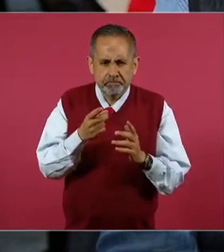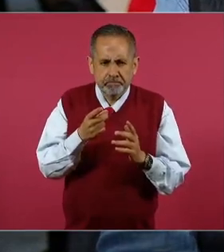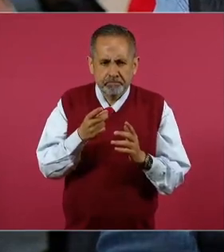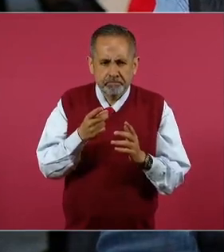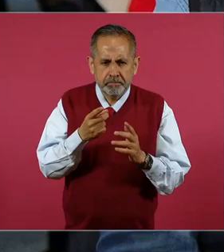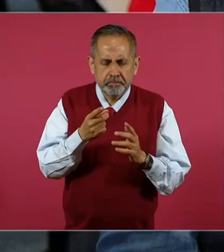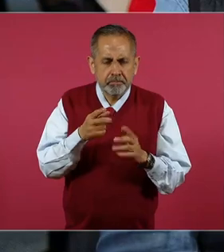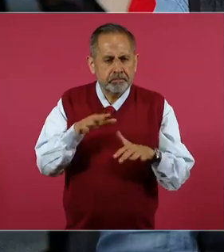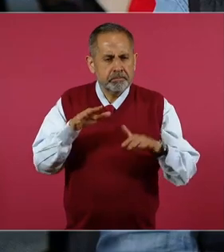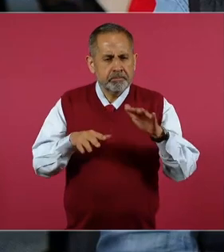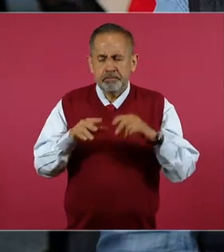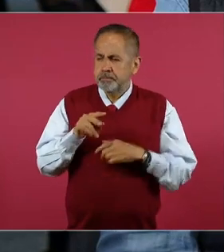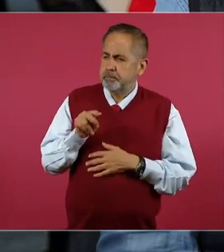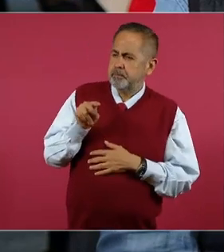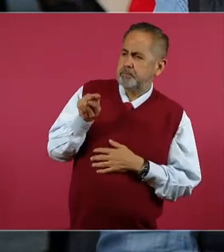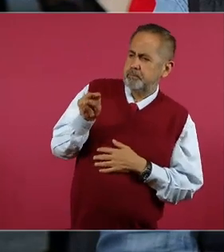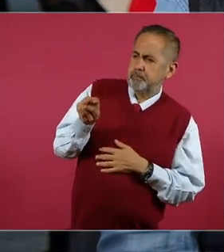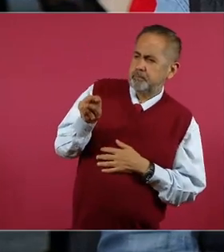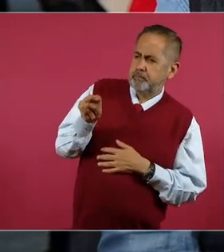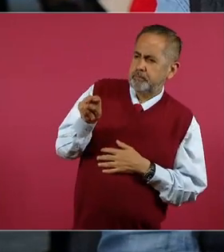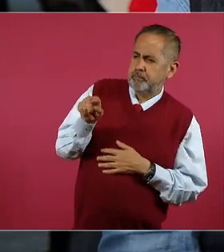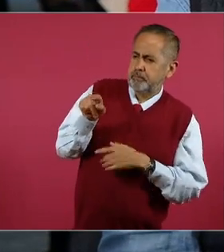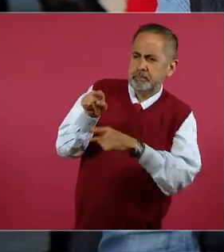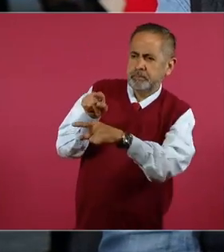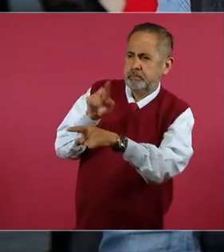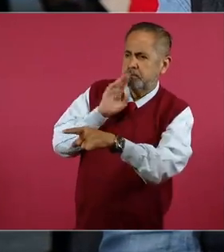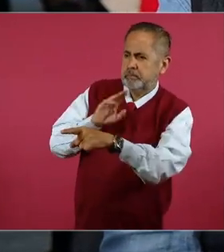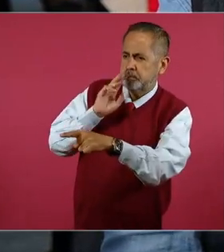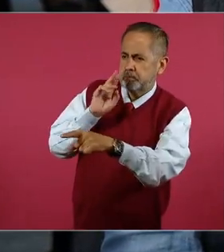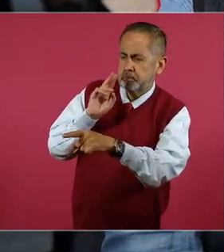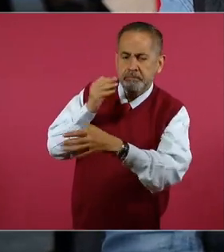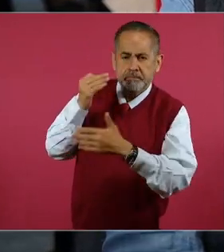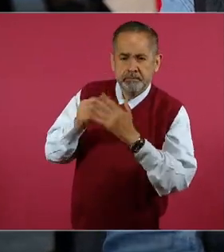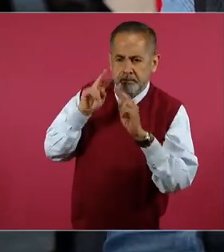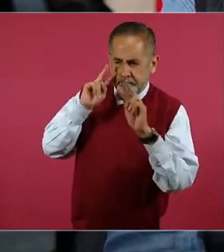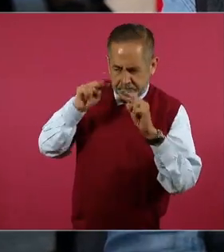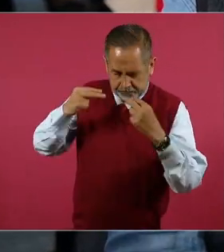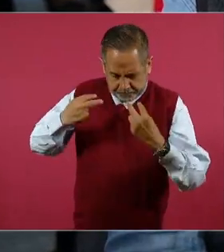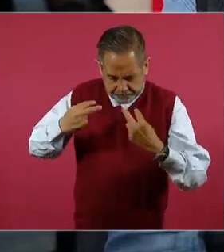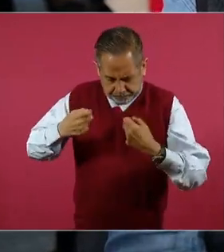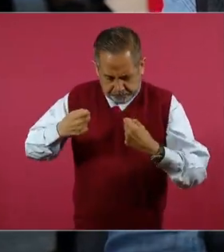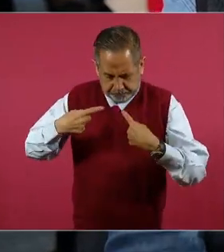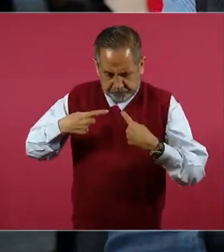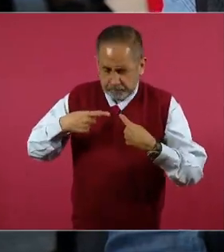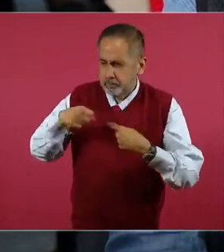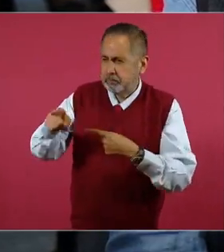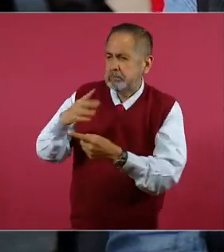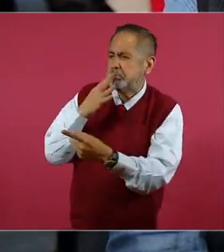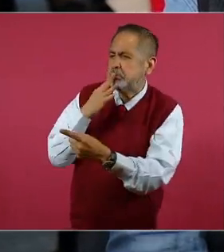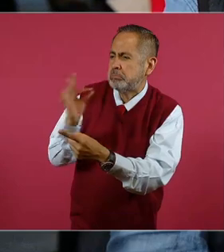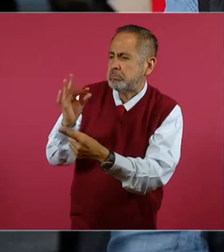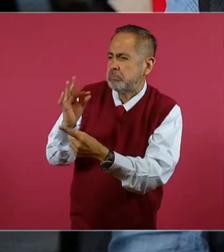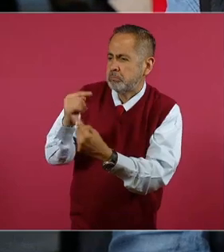paja del ojo del vecino, pero uno nunca ve el palo de su